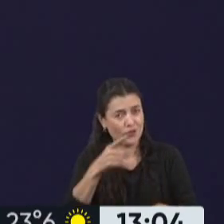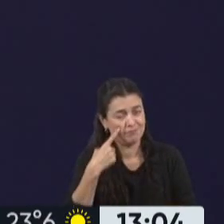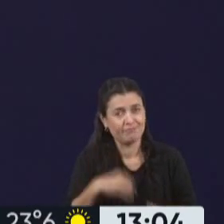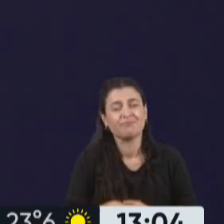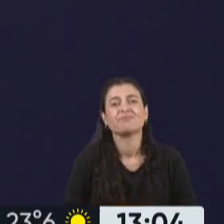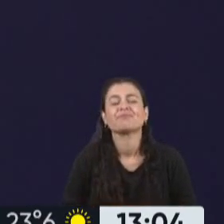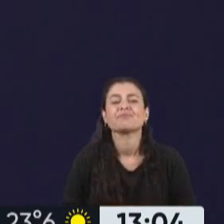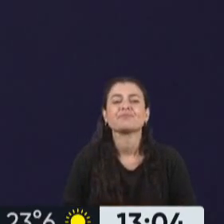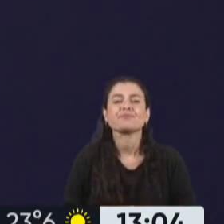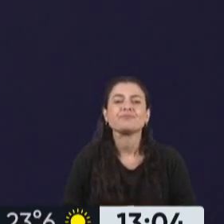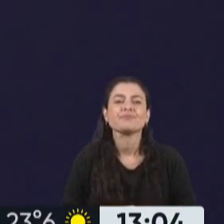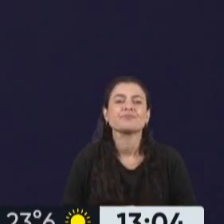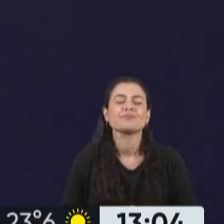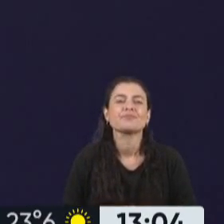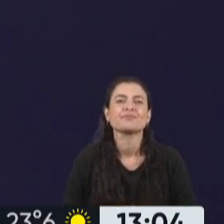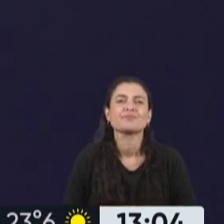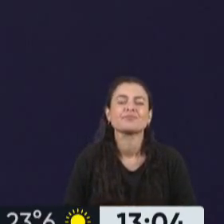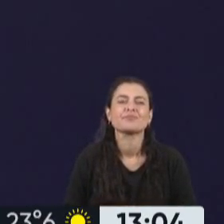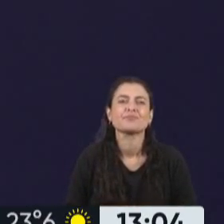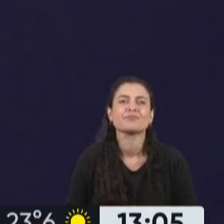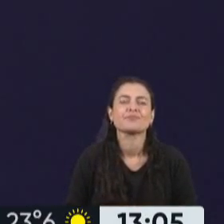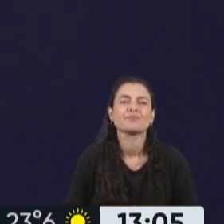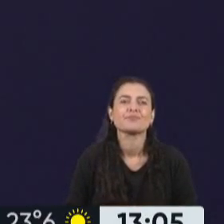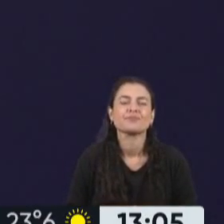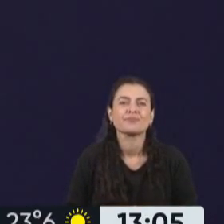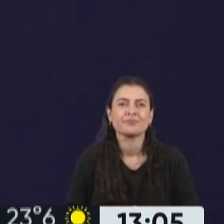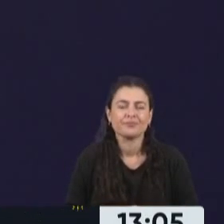permite desarrollarte normalmente.